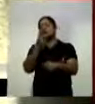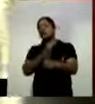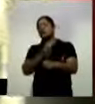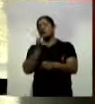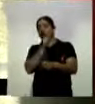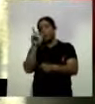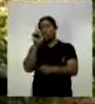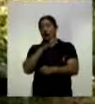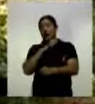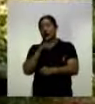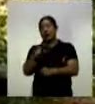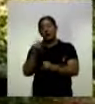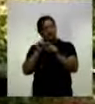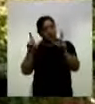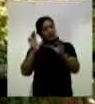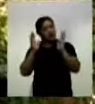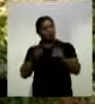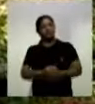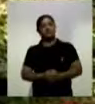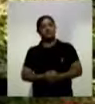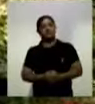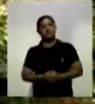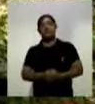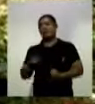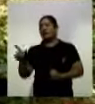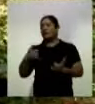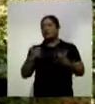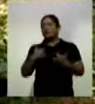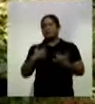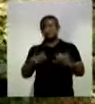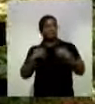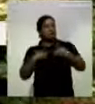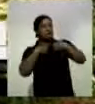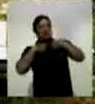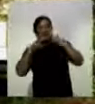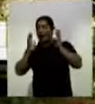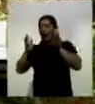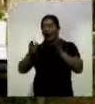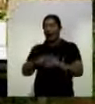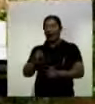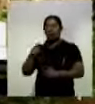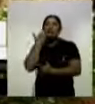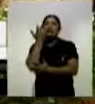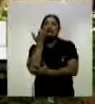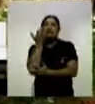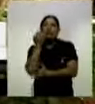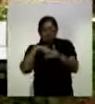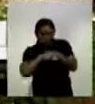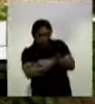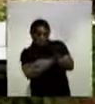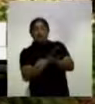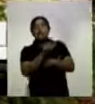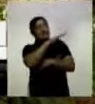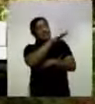del rectángulo verde. Los chicos están desesperados. Si por ellos fuera, se saldrían a escondidas, escaparían de sus casas. Me lo han dicho, profe,